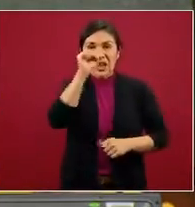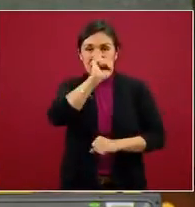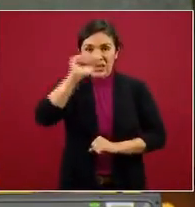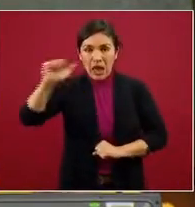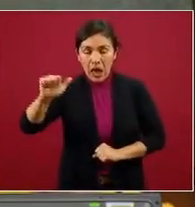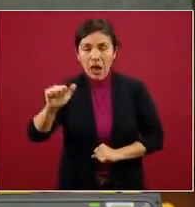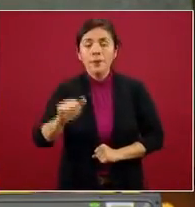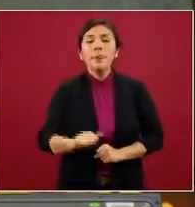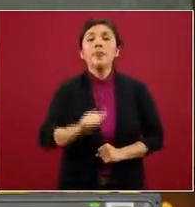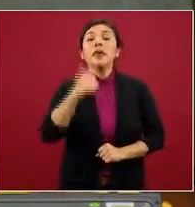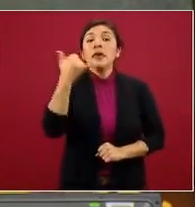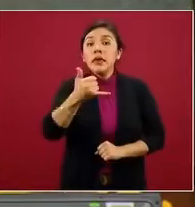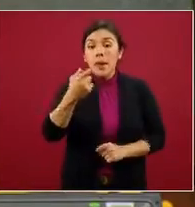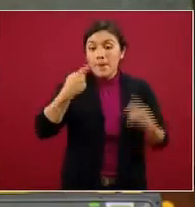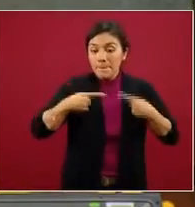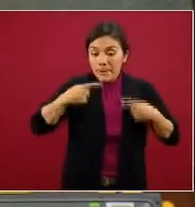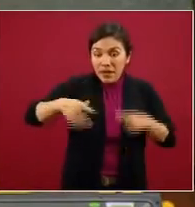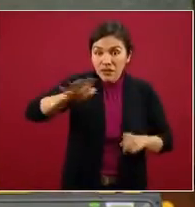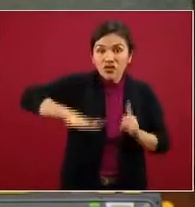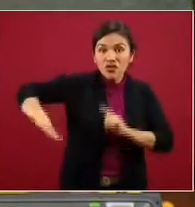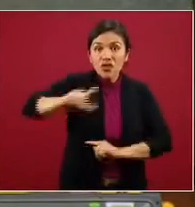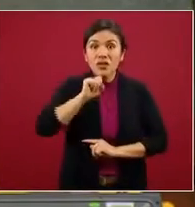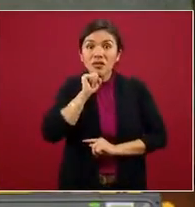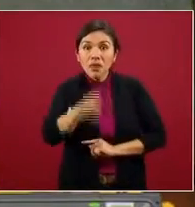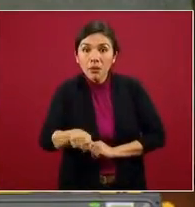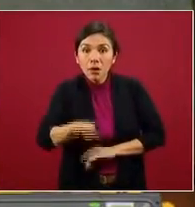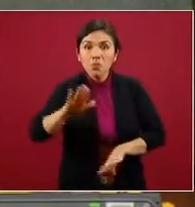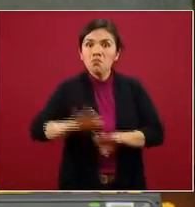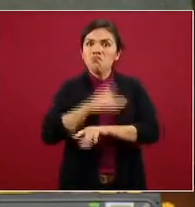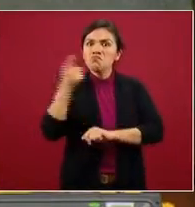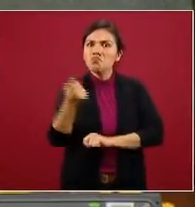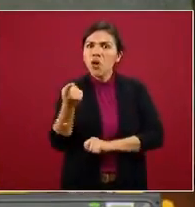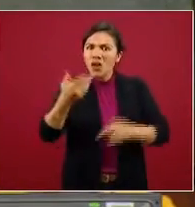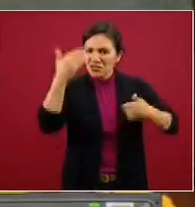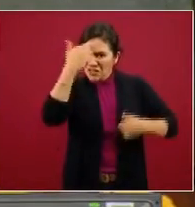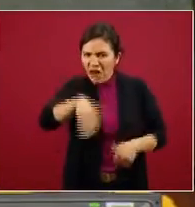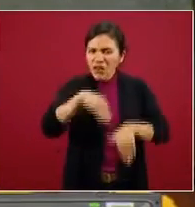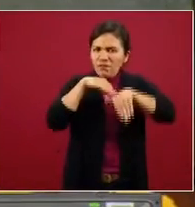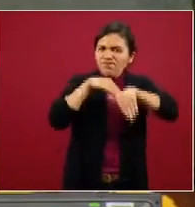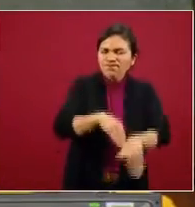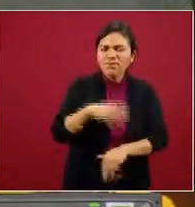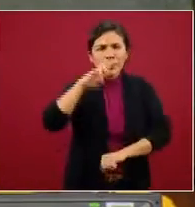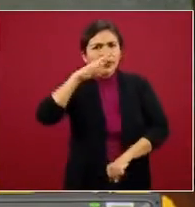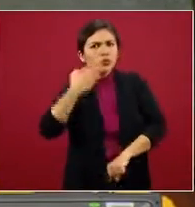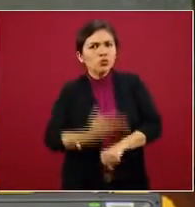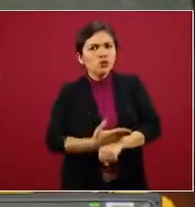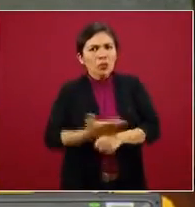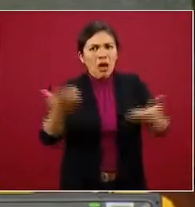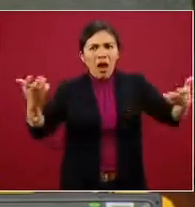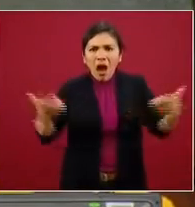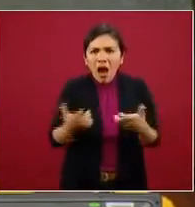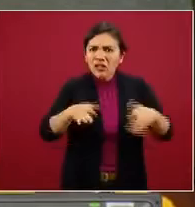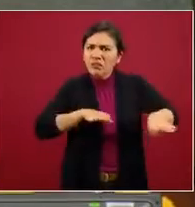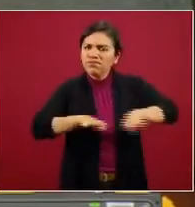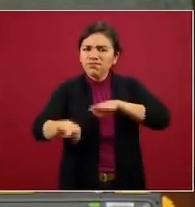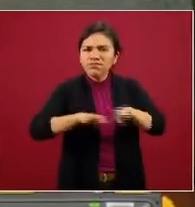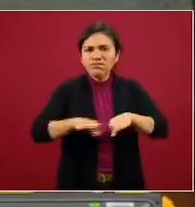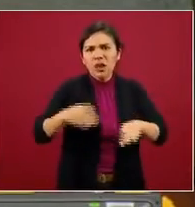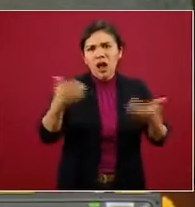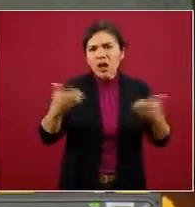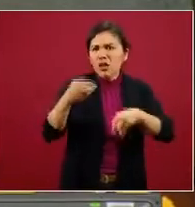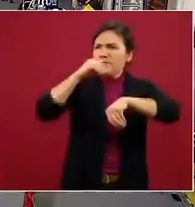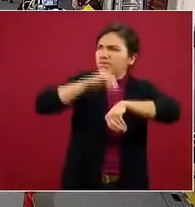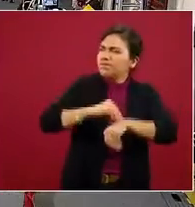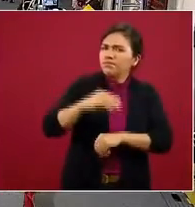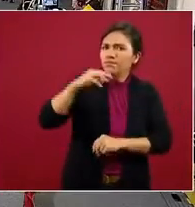Federal y a la población por la responsable actitud que han tenido y que han mejorado